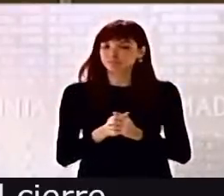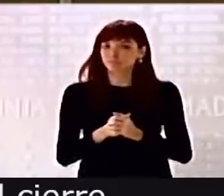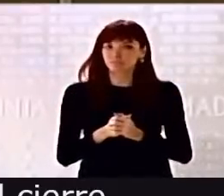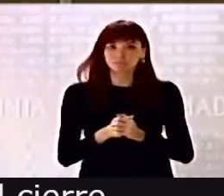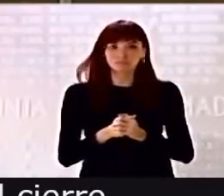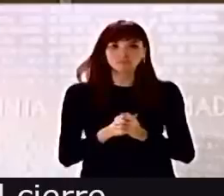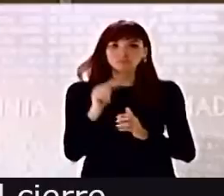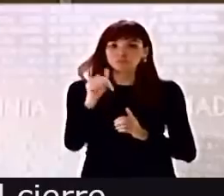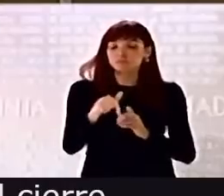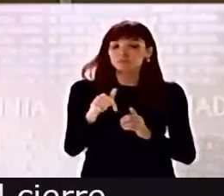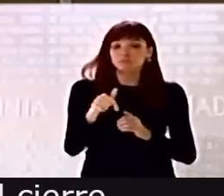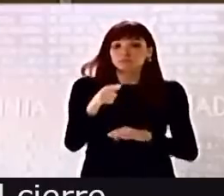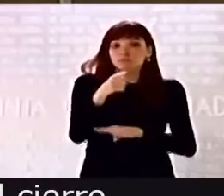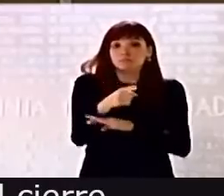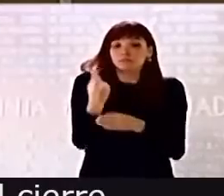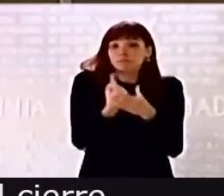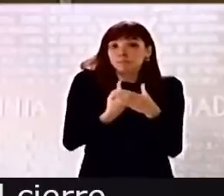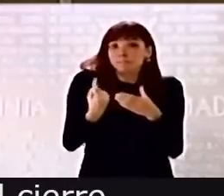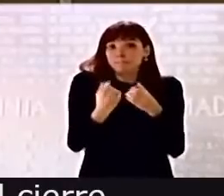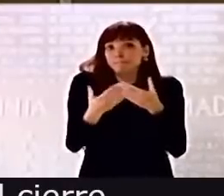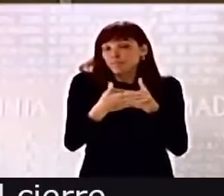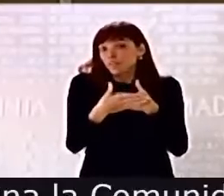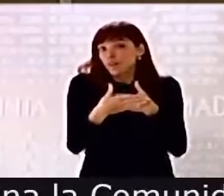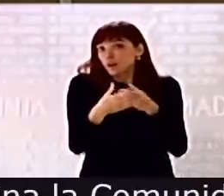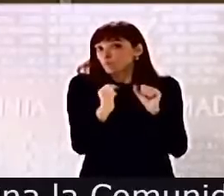se confina la comunidad autónoma.